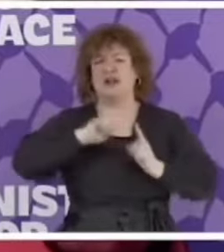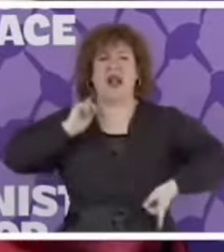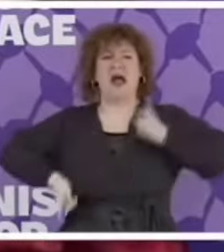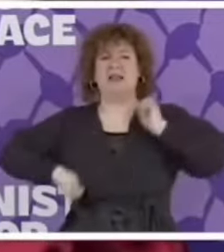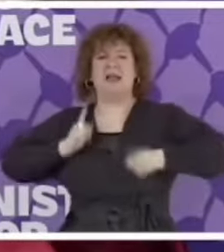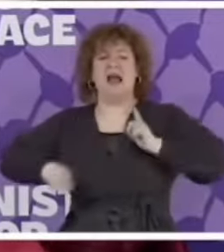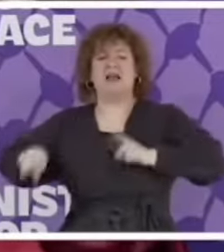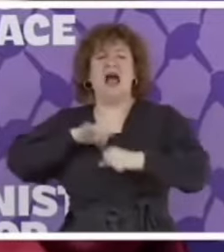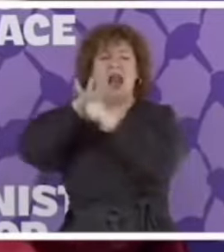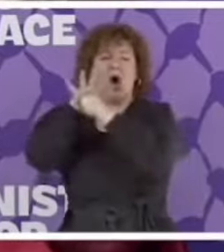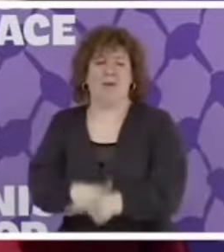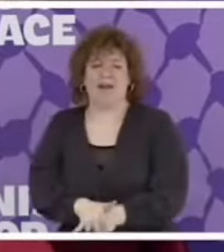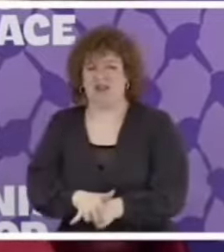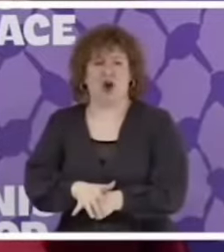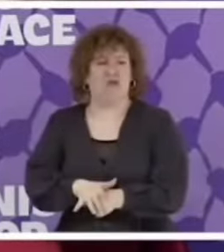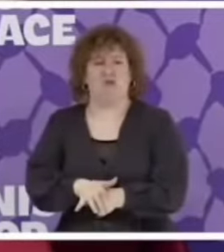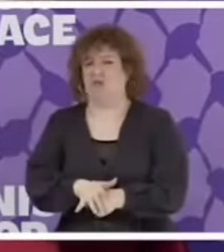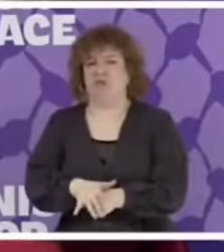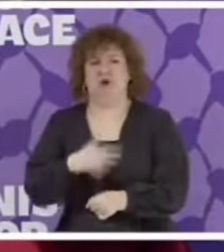y la opresión.